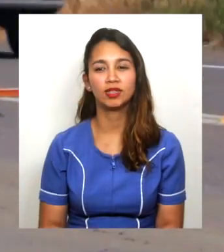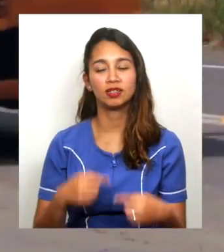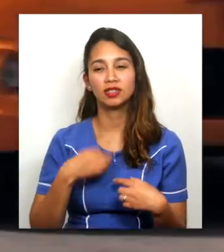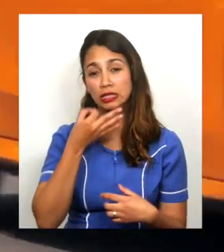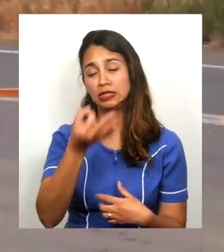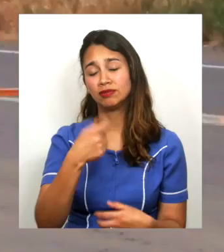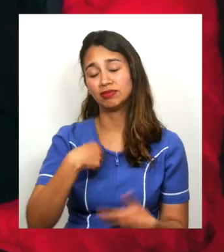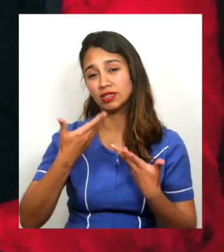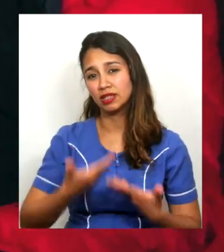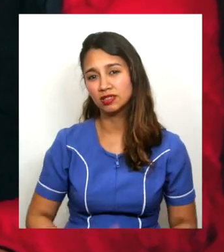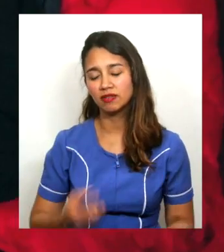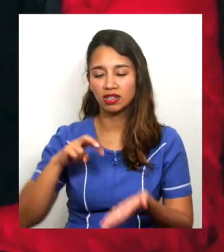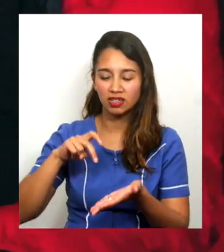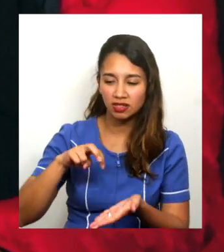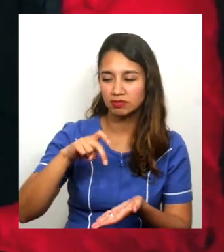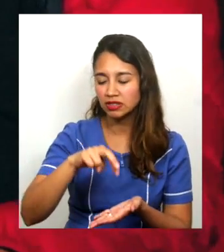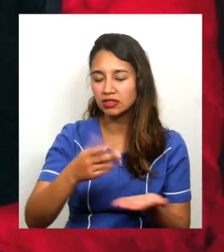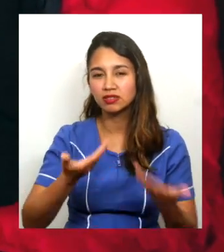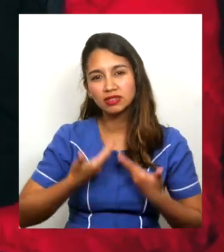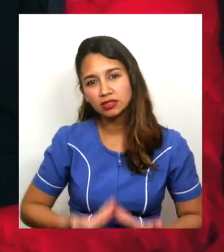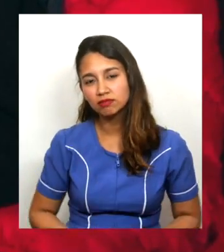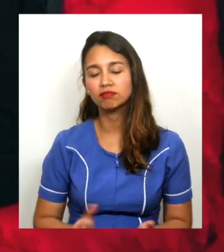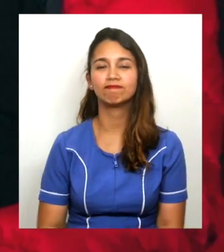Como le digo, yo me cansaba al caminar.